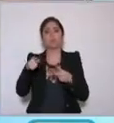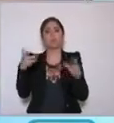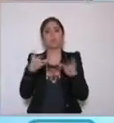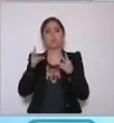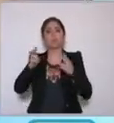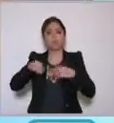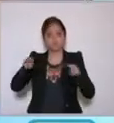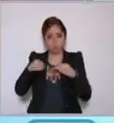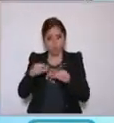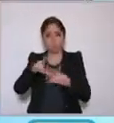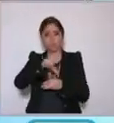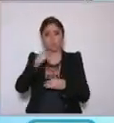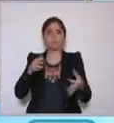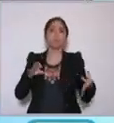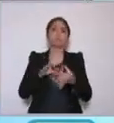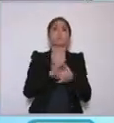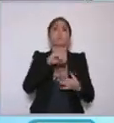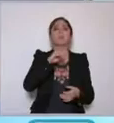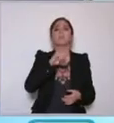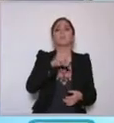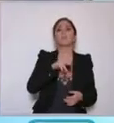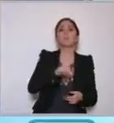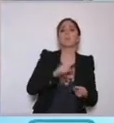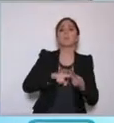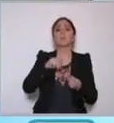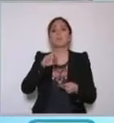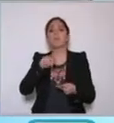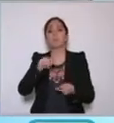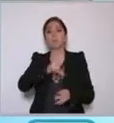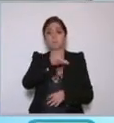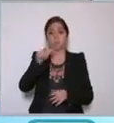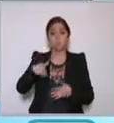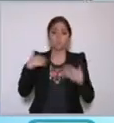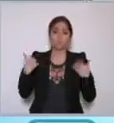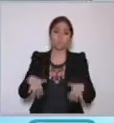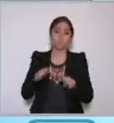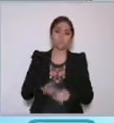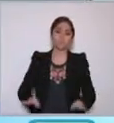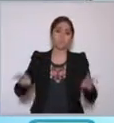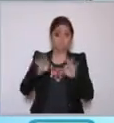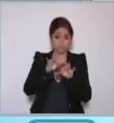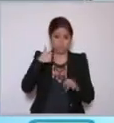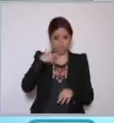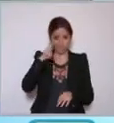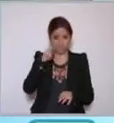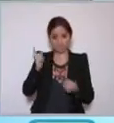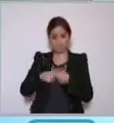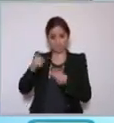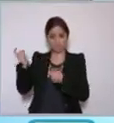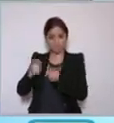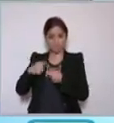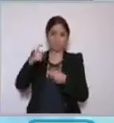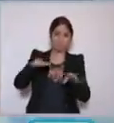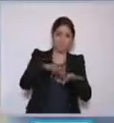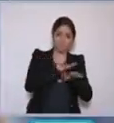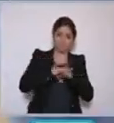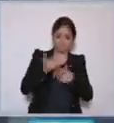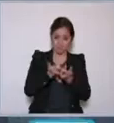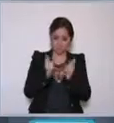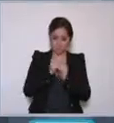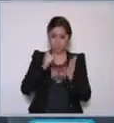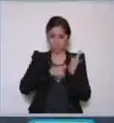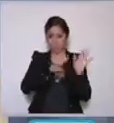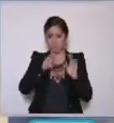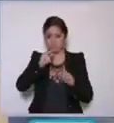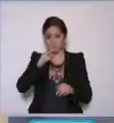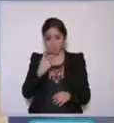música y el otro la melodía y las letras, y trascienden enormemente, ¿no? Te digo que hay muchos cambios de integrantes. En 1984 graban